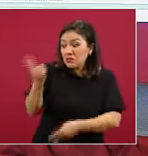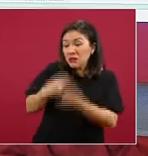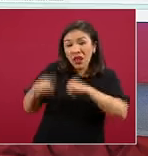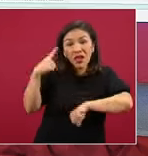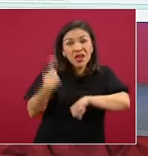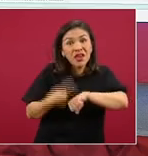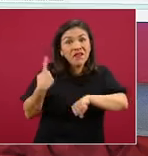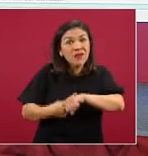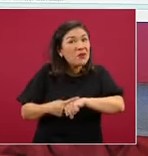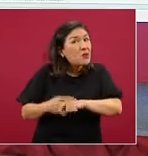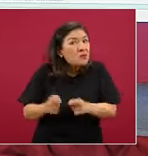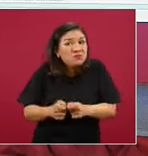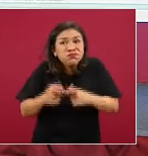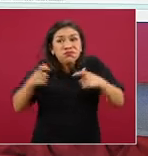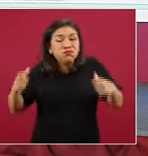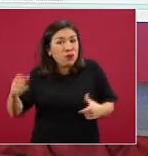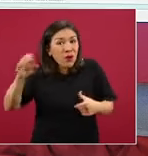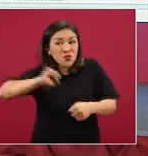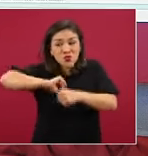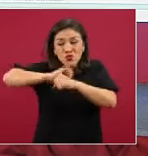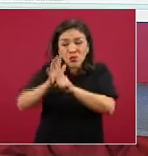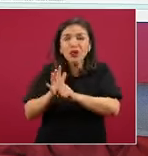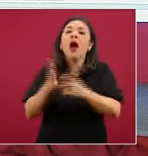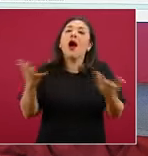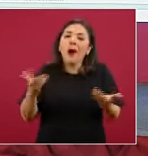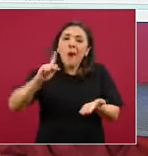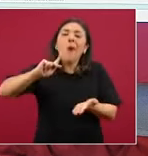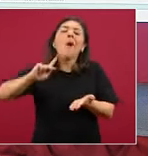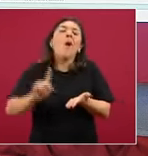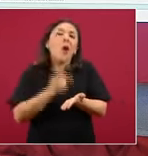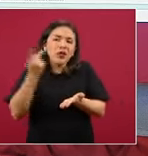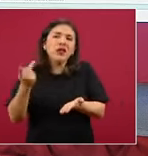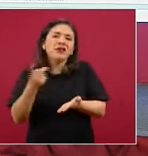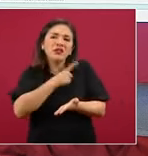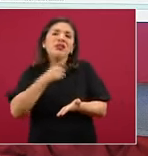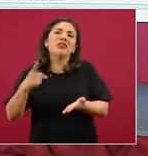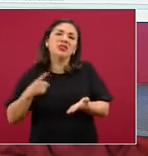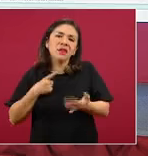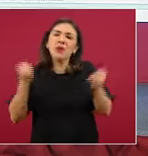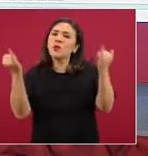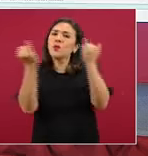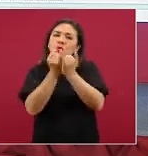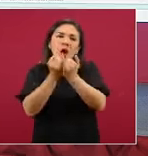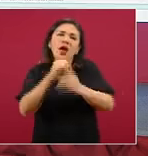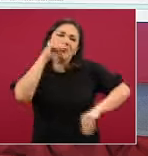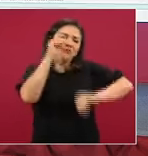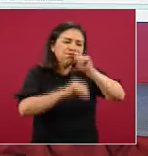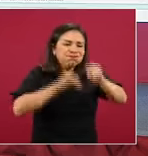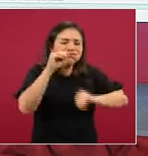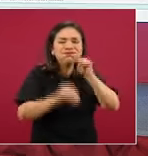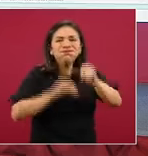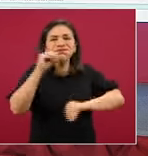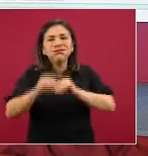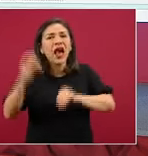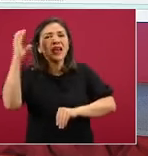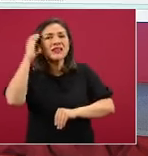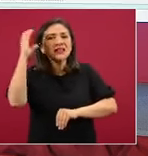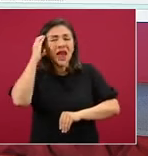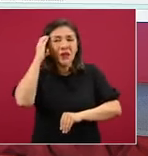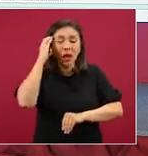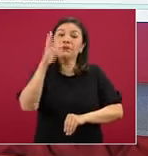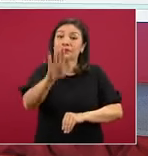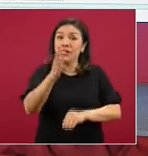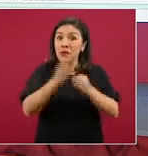de atención para pacientes con COVID, tendrán que volver a regresar a habilitar camas, y cuando hablamos de camas